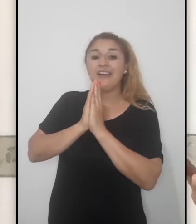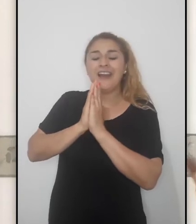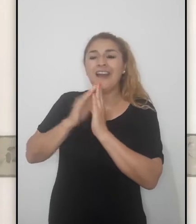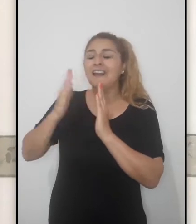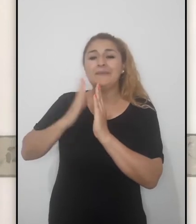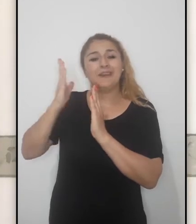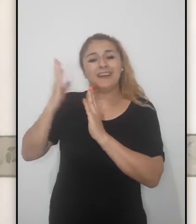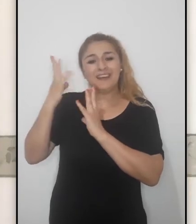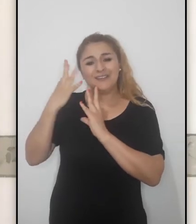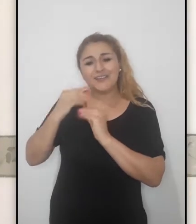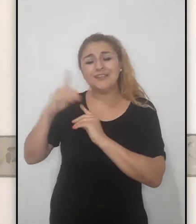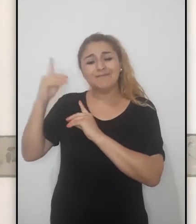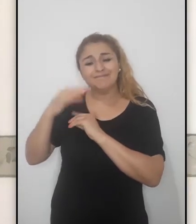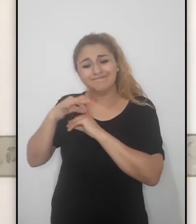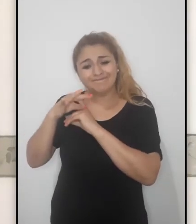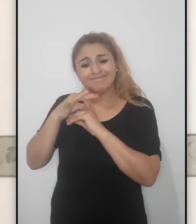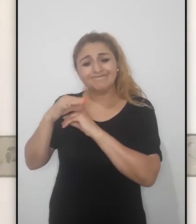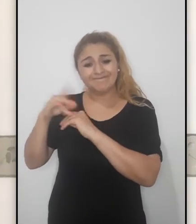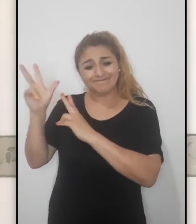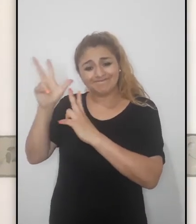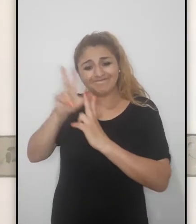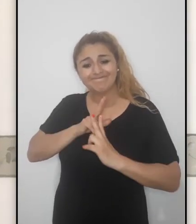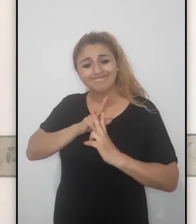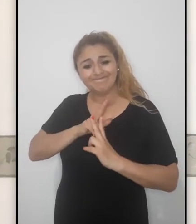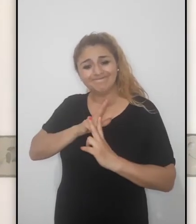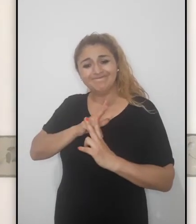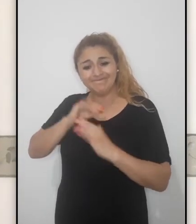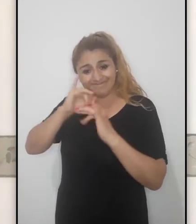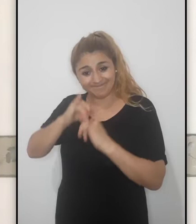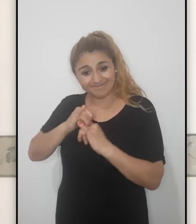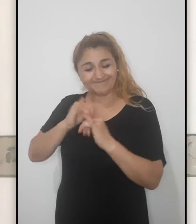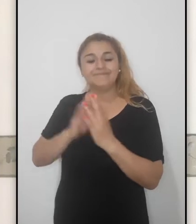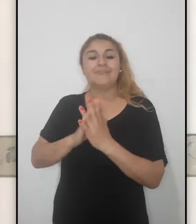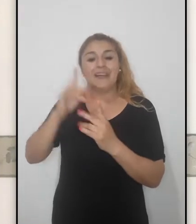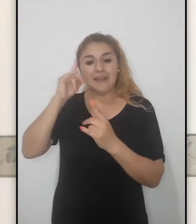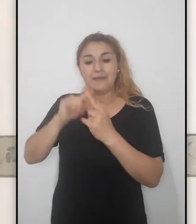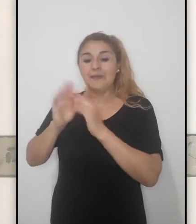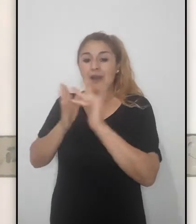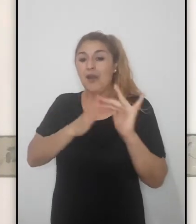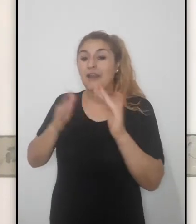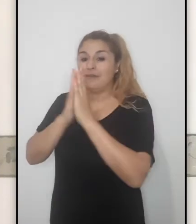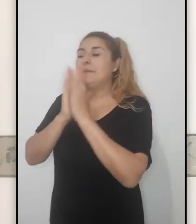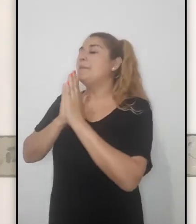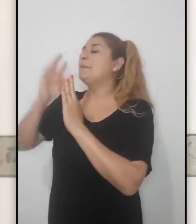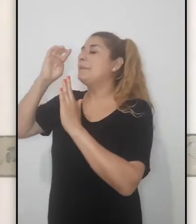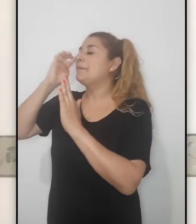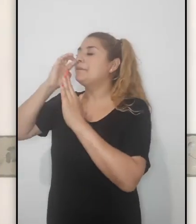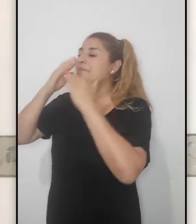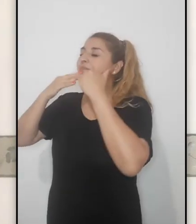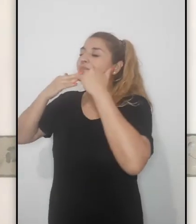ser para poder recibir grandes cosas de su palabra acompáñame gracias padre porque